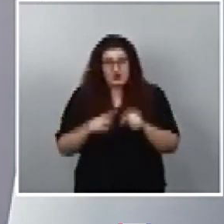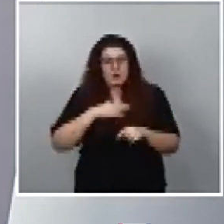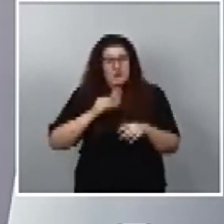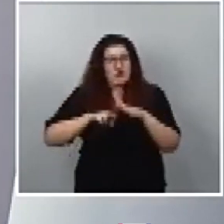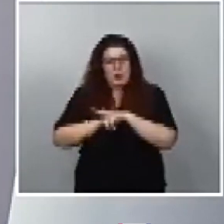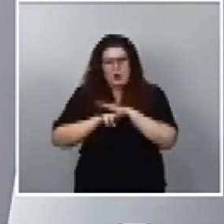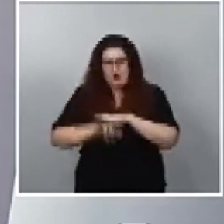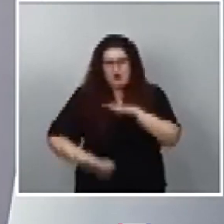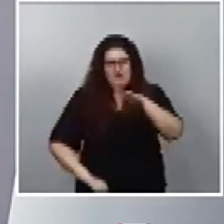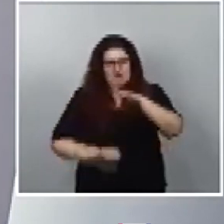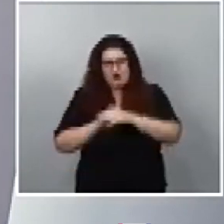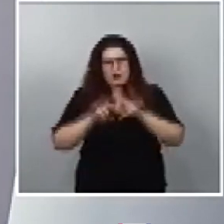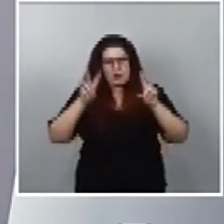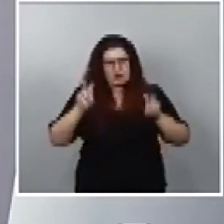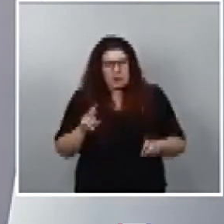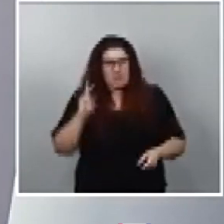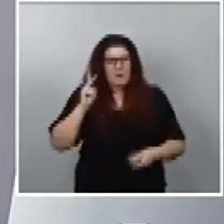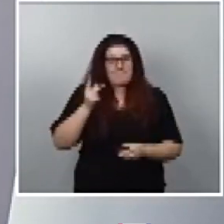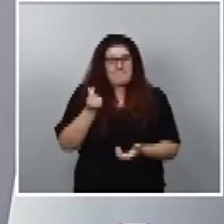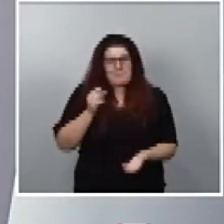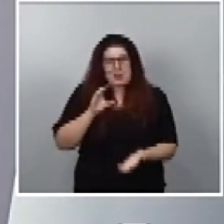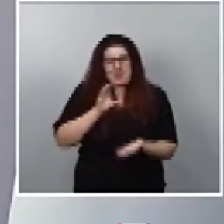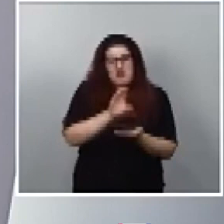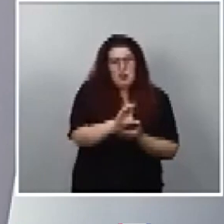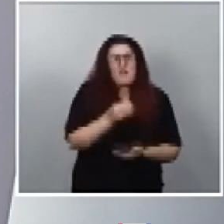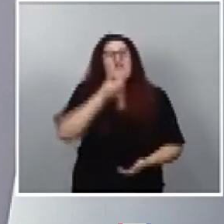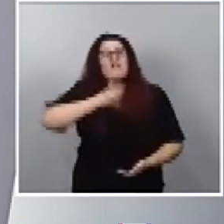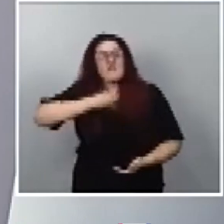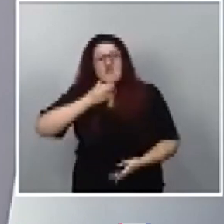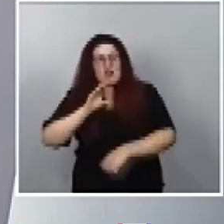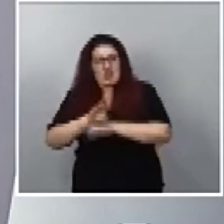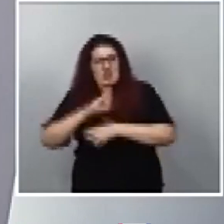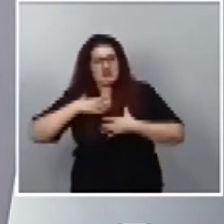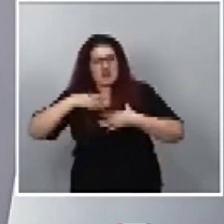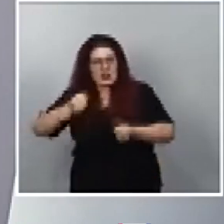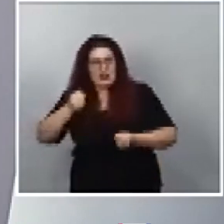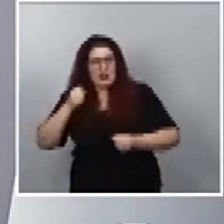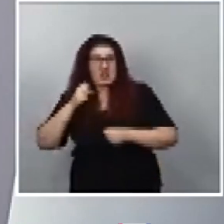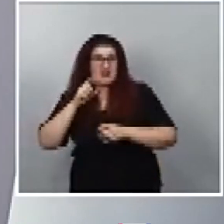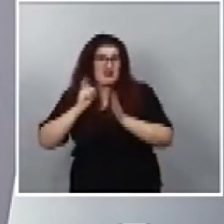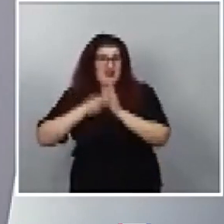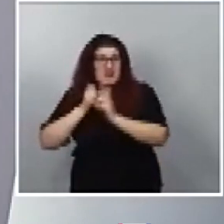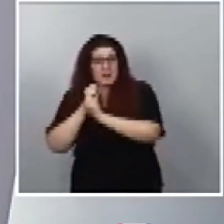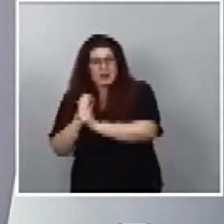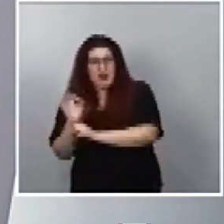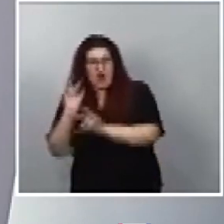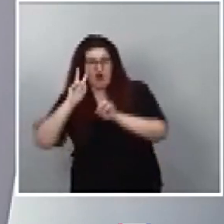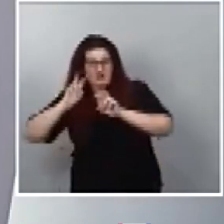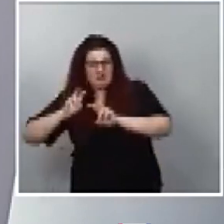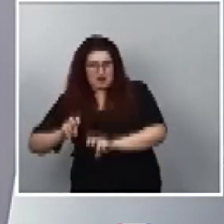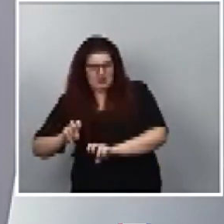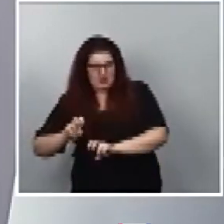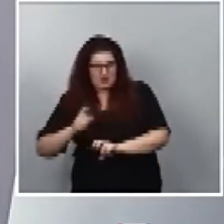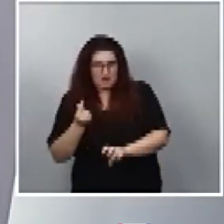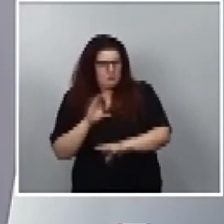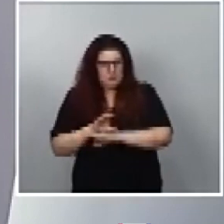historia en materias como pensiones beca sanidad dependencia o investigación es decir